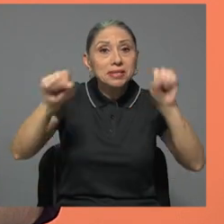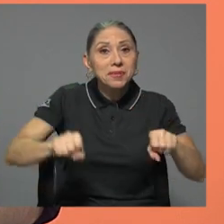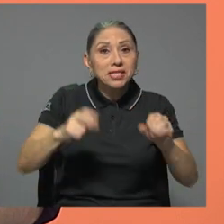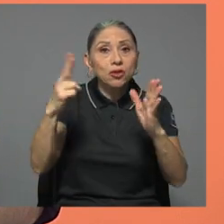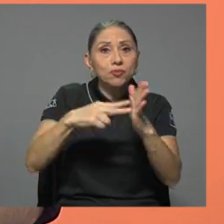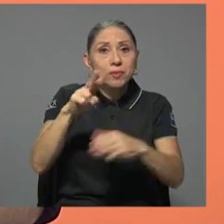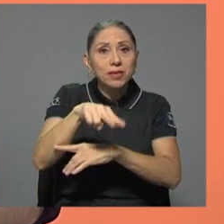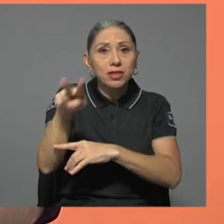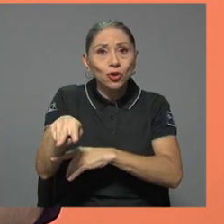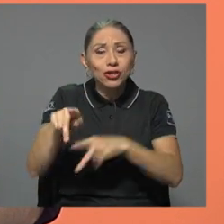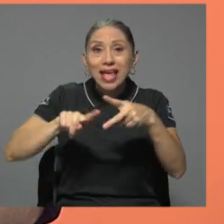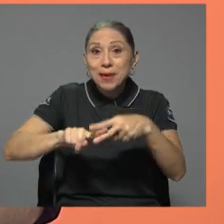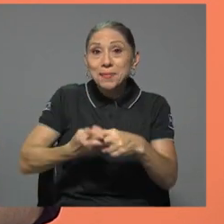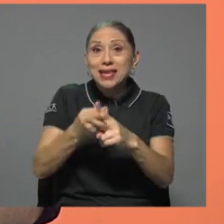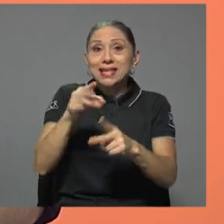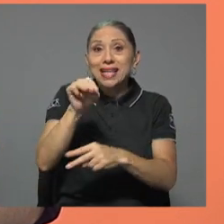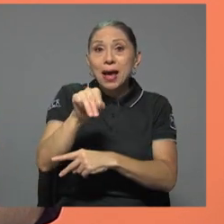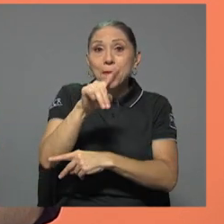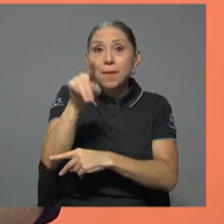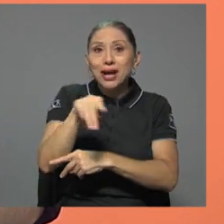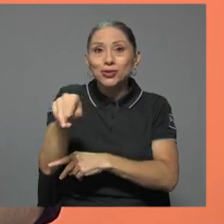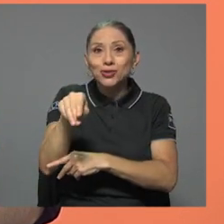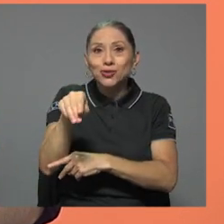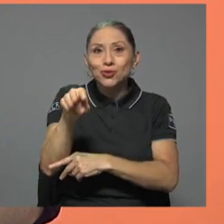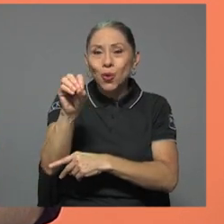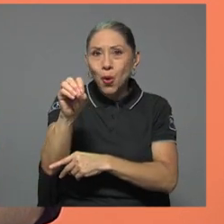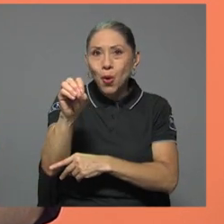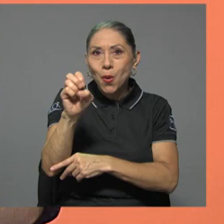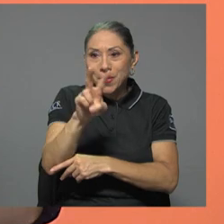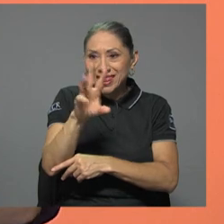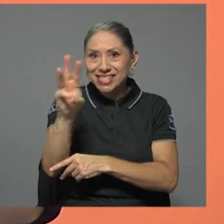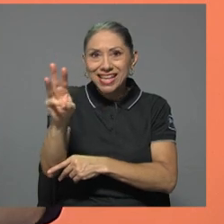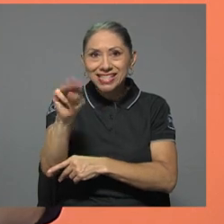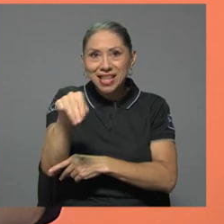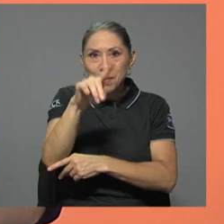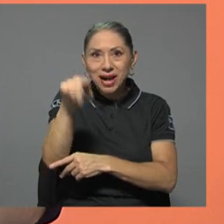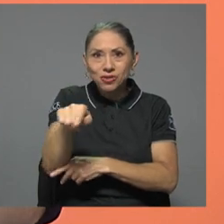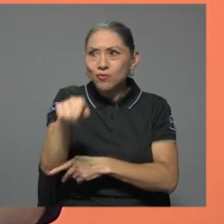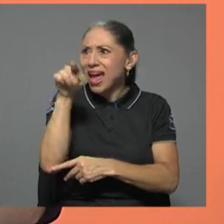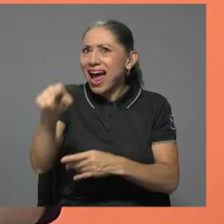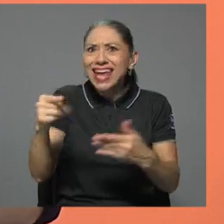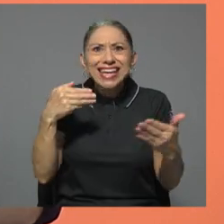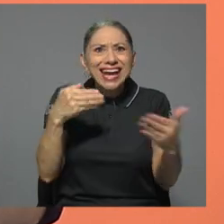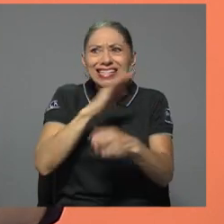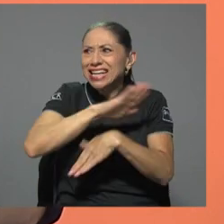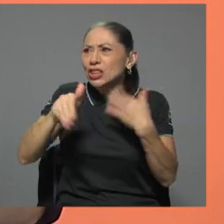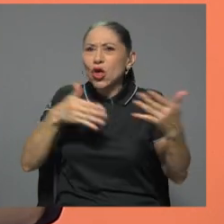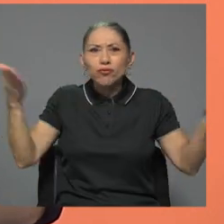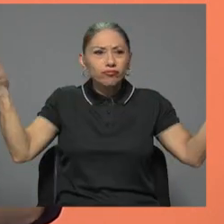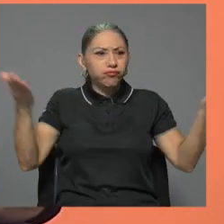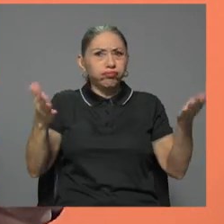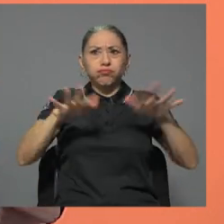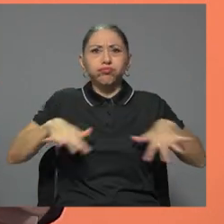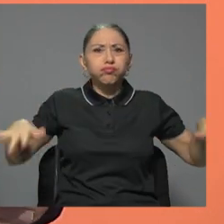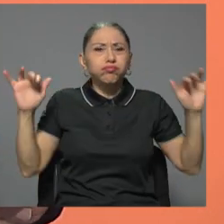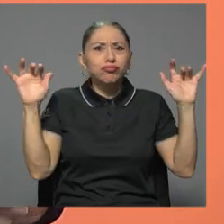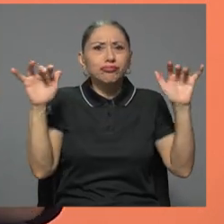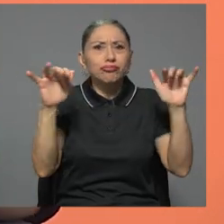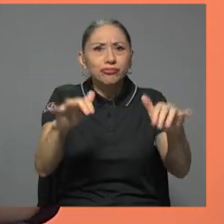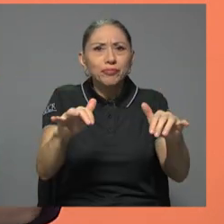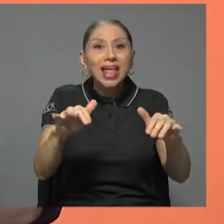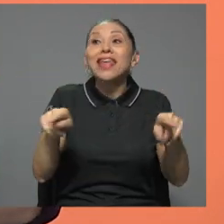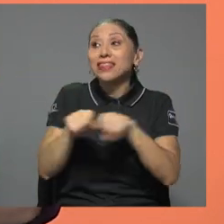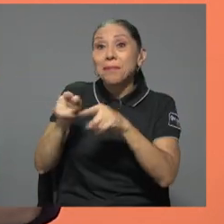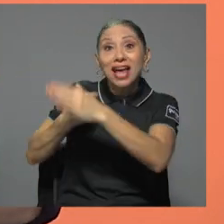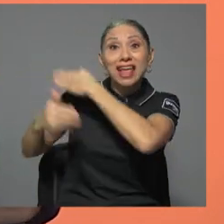empieza en marzo y 26 de marzo y no me equivoco y ahí estará presente casi que todo el campus universitario la universidad costera que se suman también al tec que